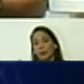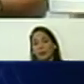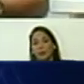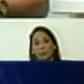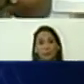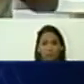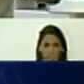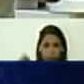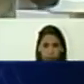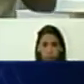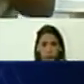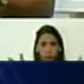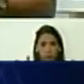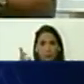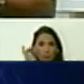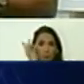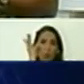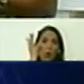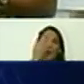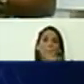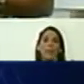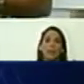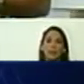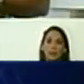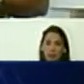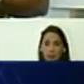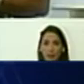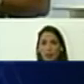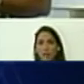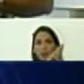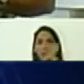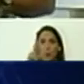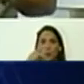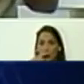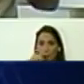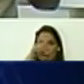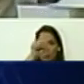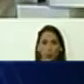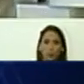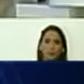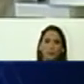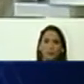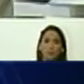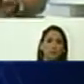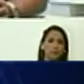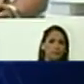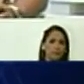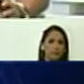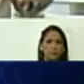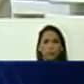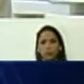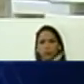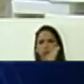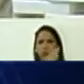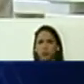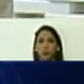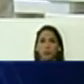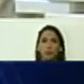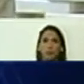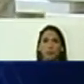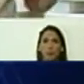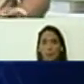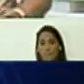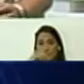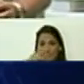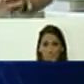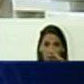de Paz que ha creado el presidente de la República, Nicolás Maduro, vamos a seguir fortaleciendo el Plan